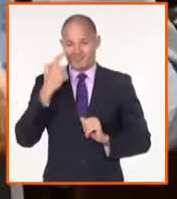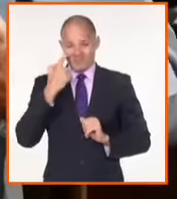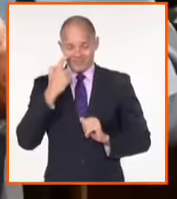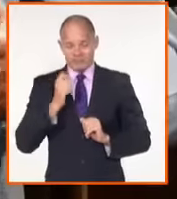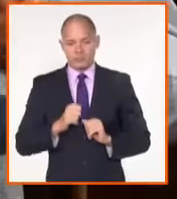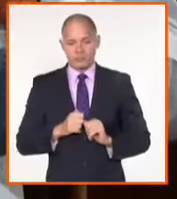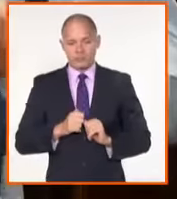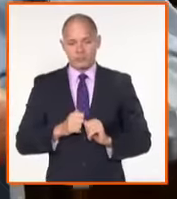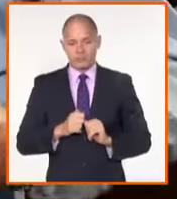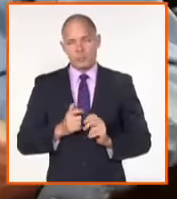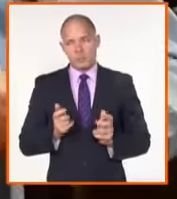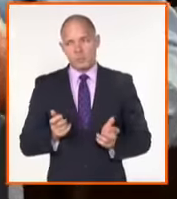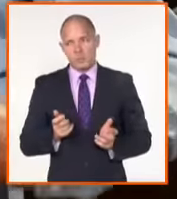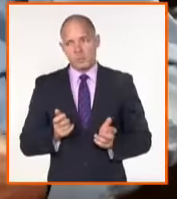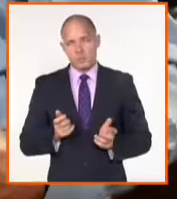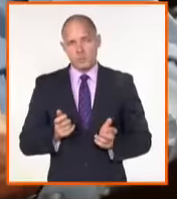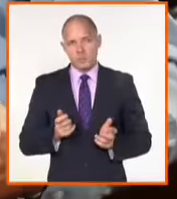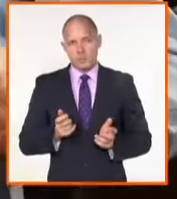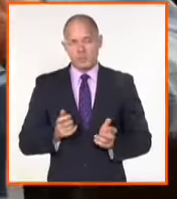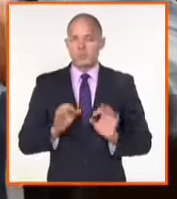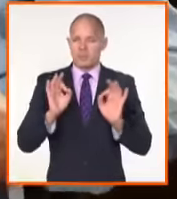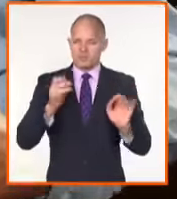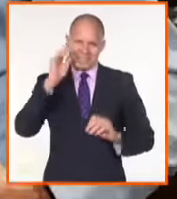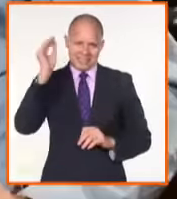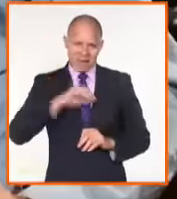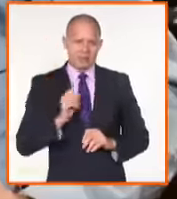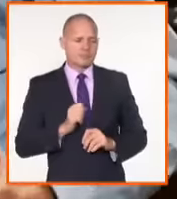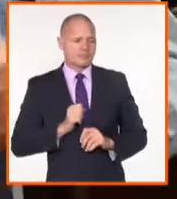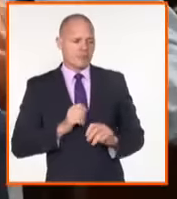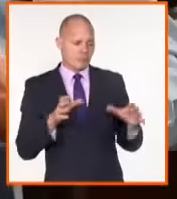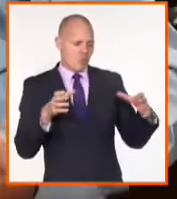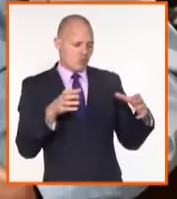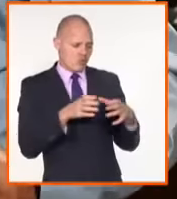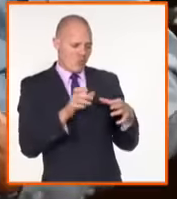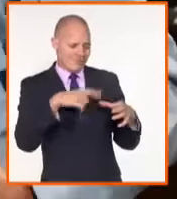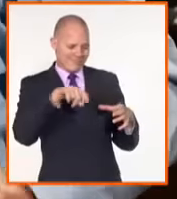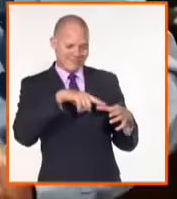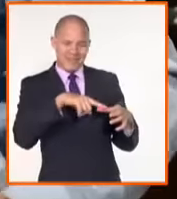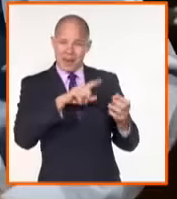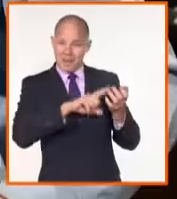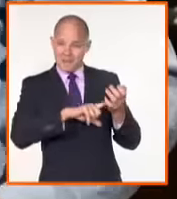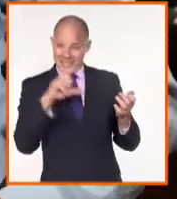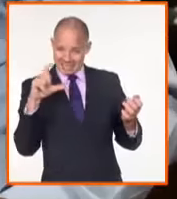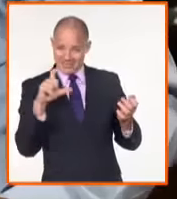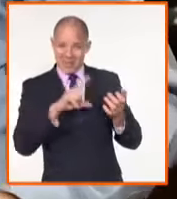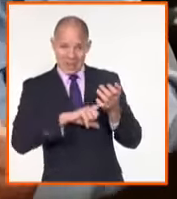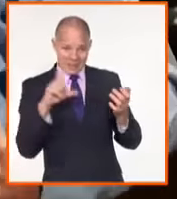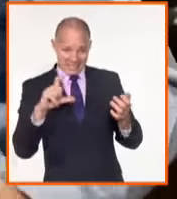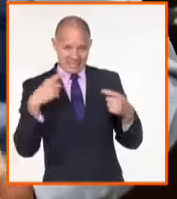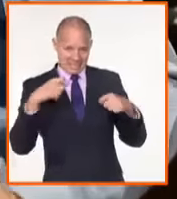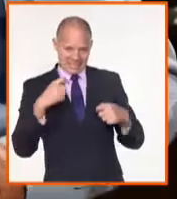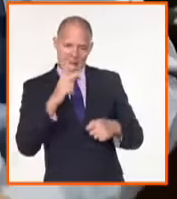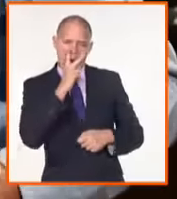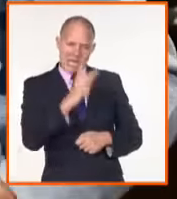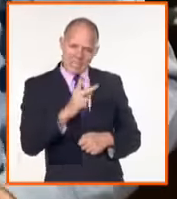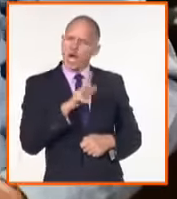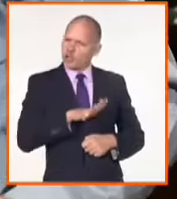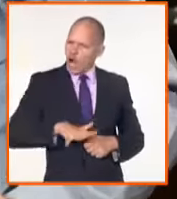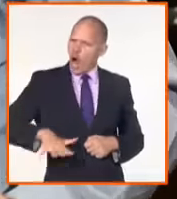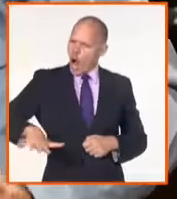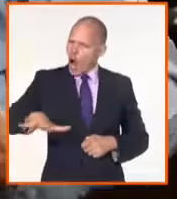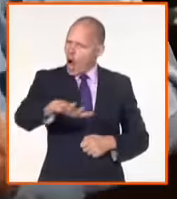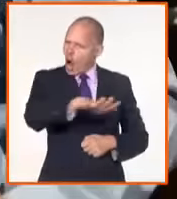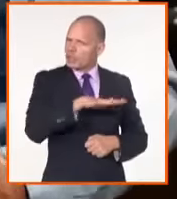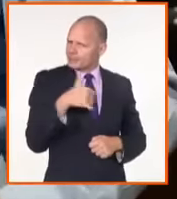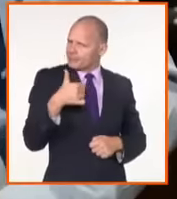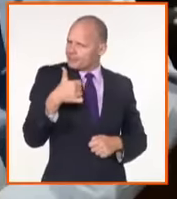funciones. Pero en eso de atenderlo todo está también atender y propiciar que el gobierno gobierne, que la administración